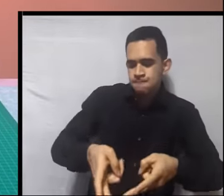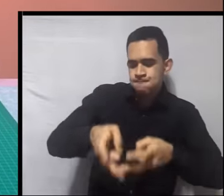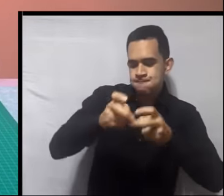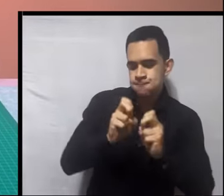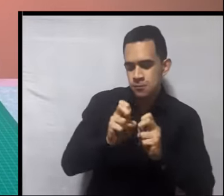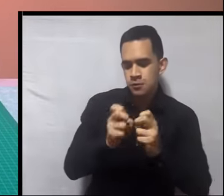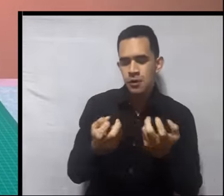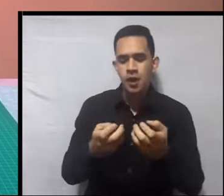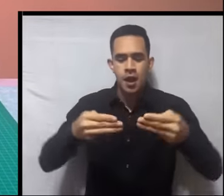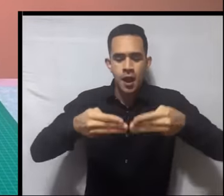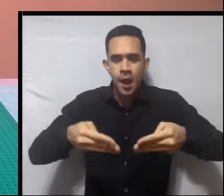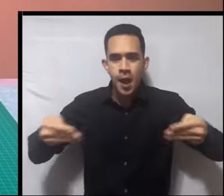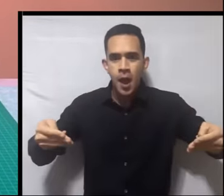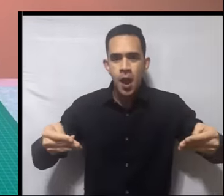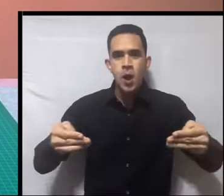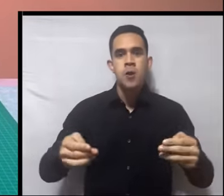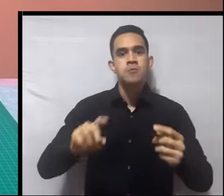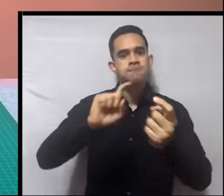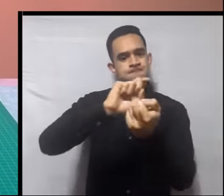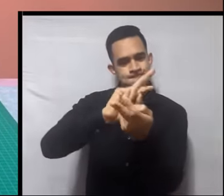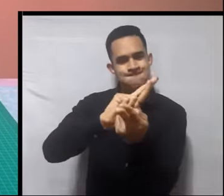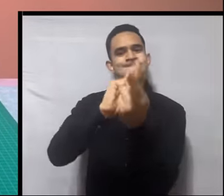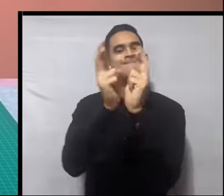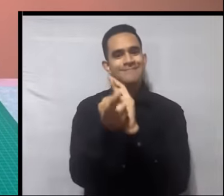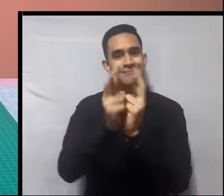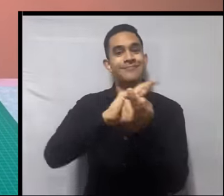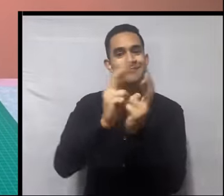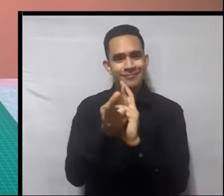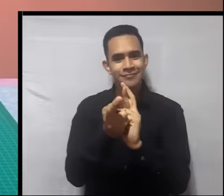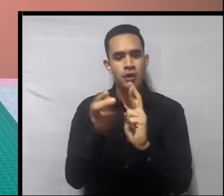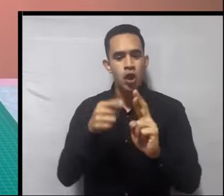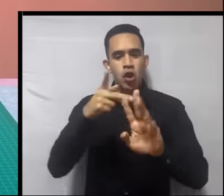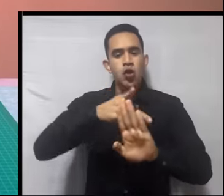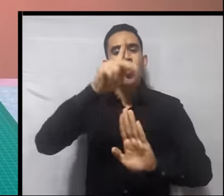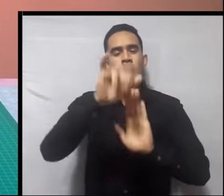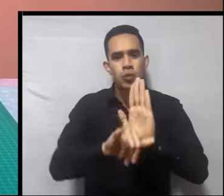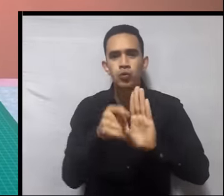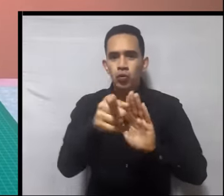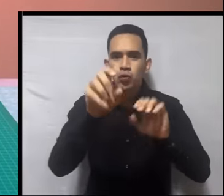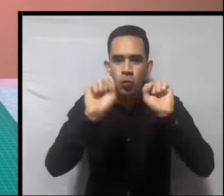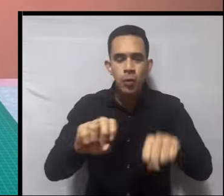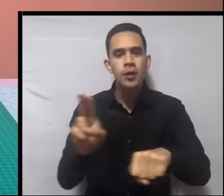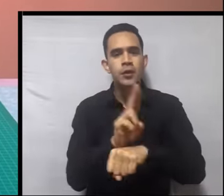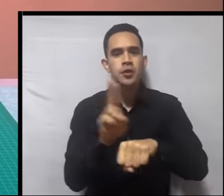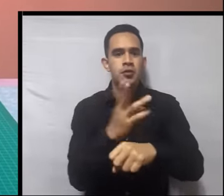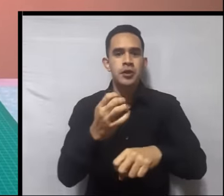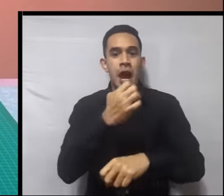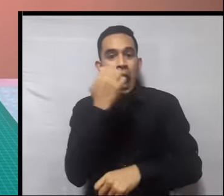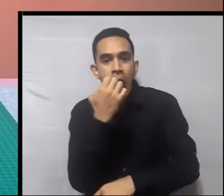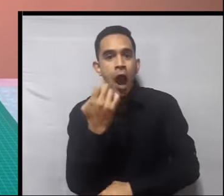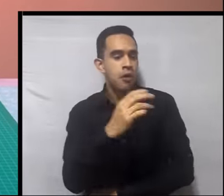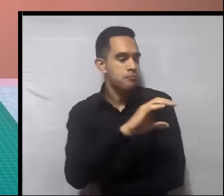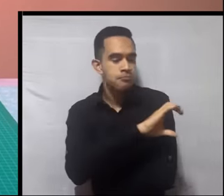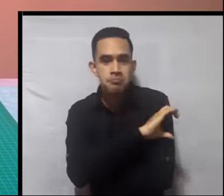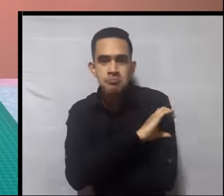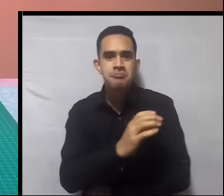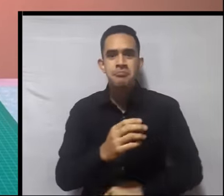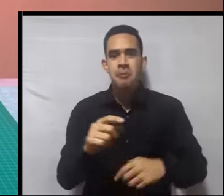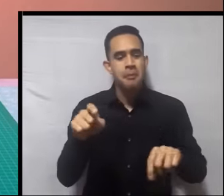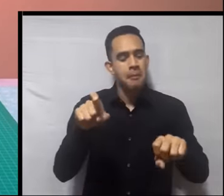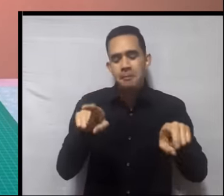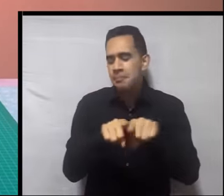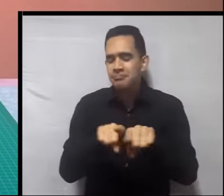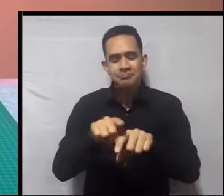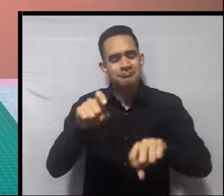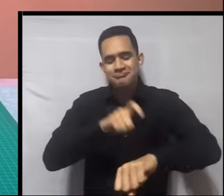materiales 100% reciclados. Este es un proyecto bastante interesante que puedes utilizar en la escuela, en el colegio o